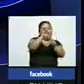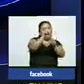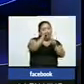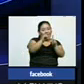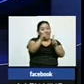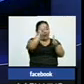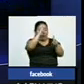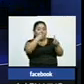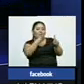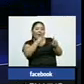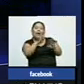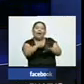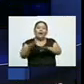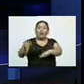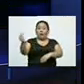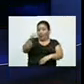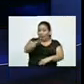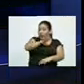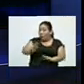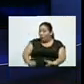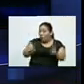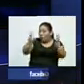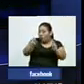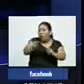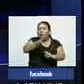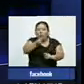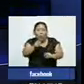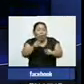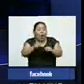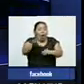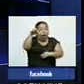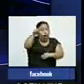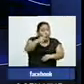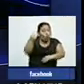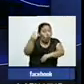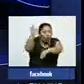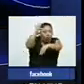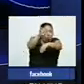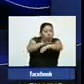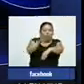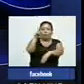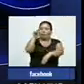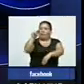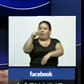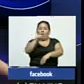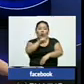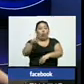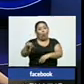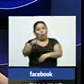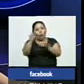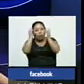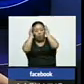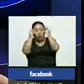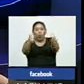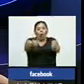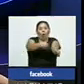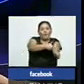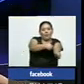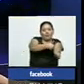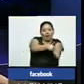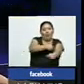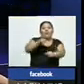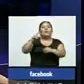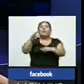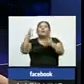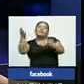Dominicana. Vamos a regresar a El Salvador. El dengue parece que no es la única preocupación en el país. Las autoridades del Hospital San Juan de Dios de